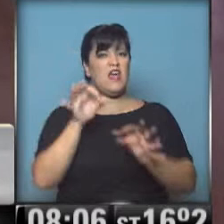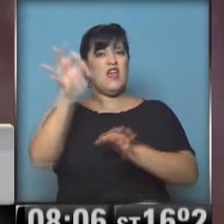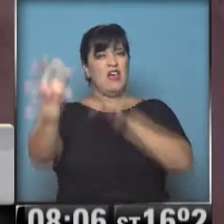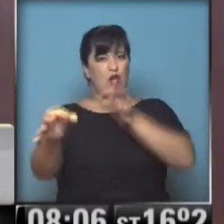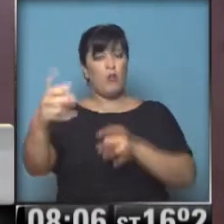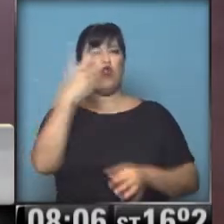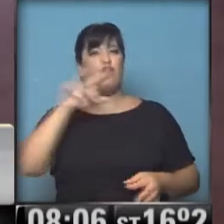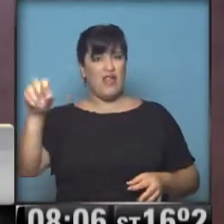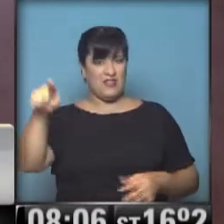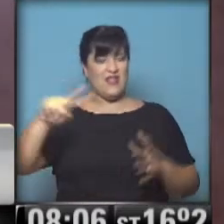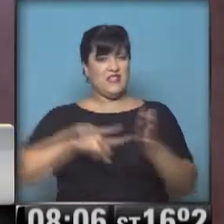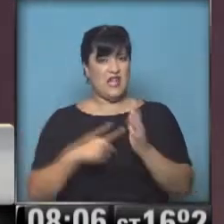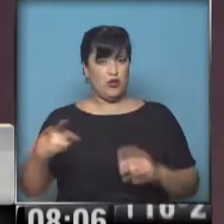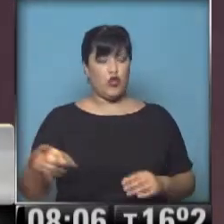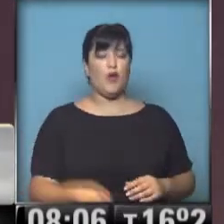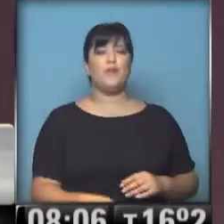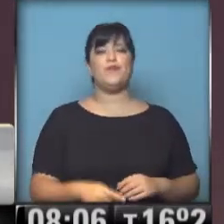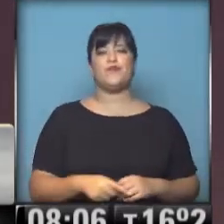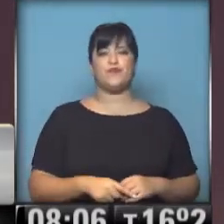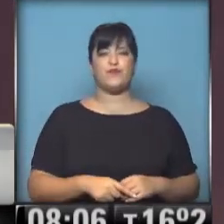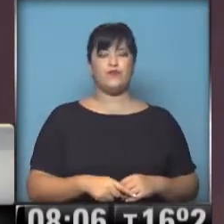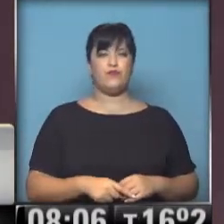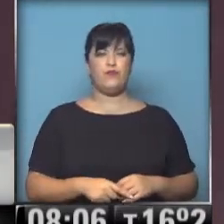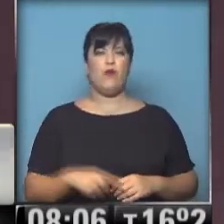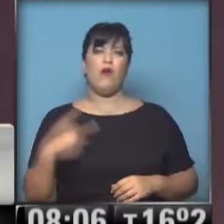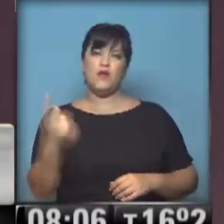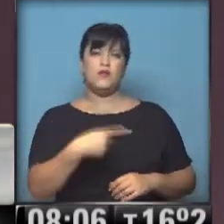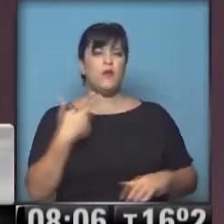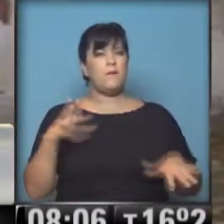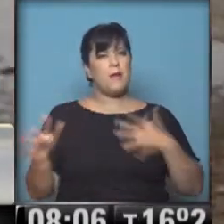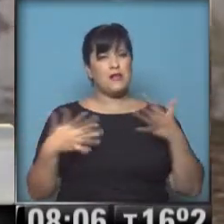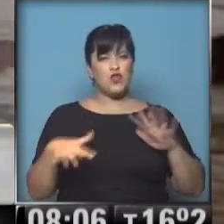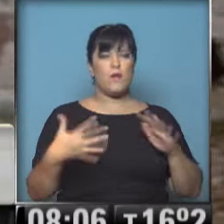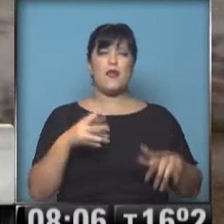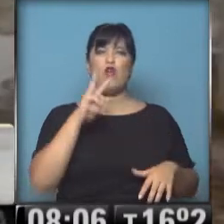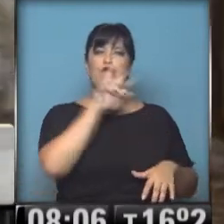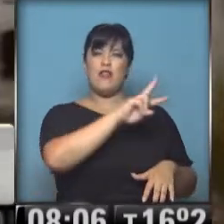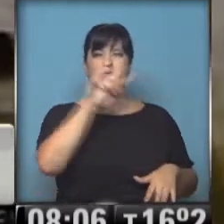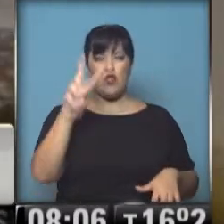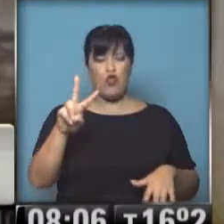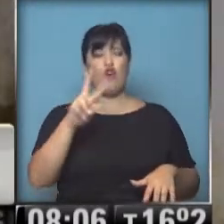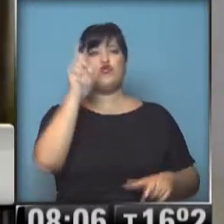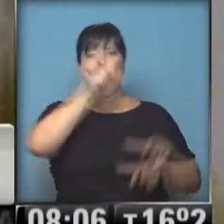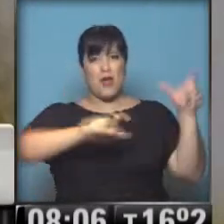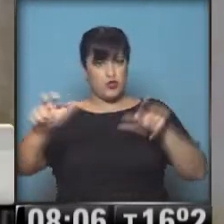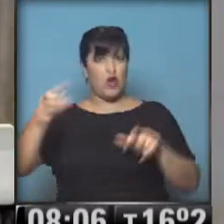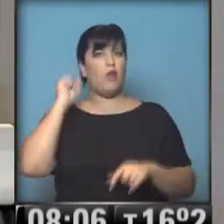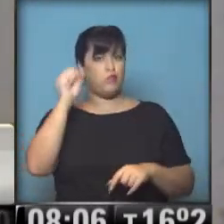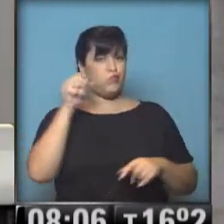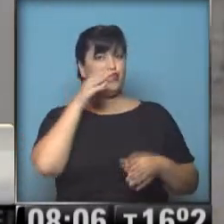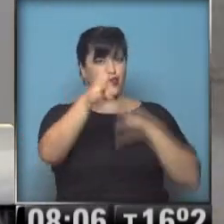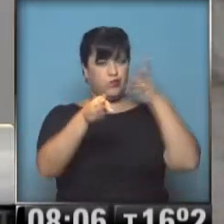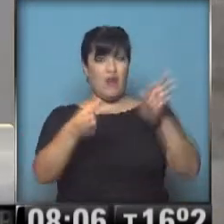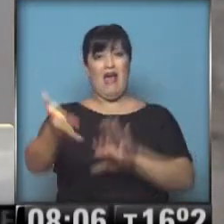vallas pero bueno podemos una más o menos alrededor de 22 compañeros que estuvimos acá previamente muchos